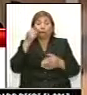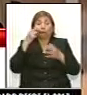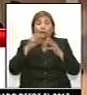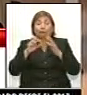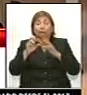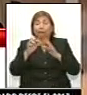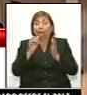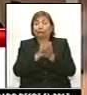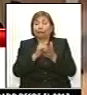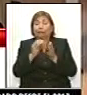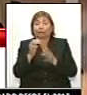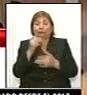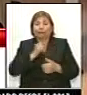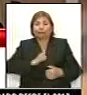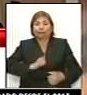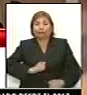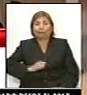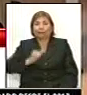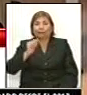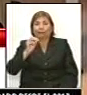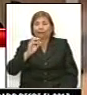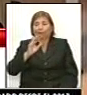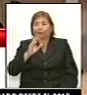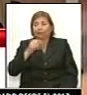espiritual de Luis Ferroviaro.